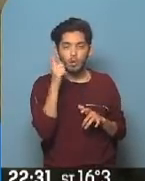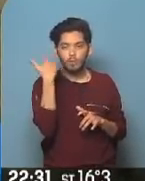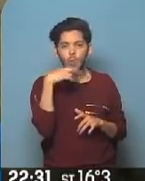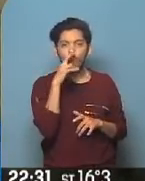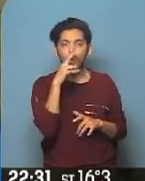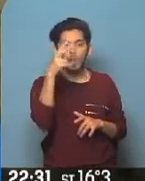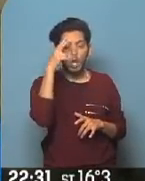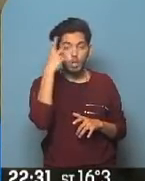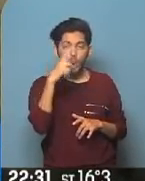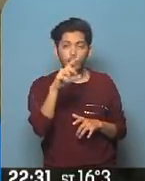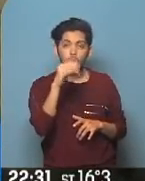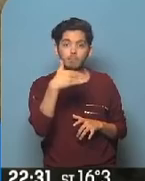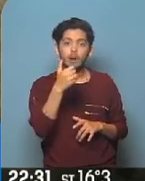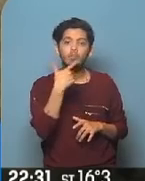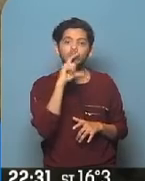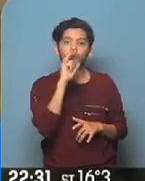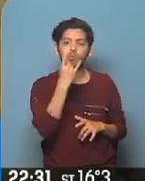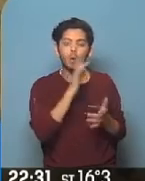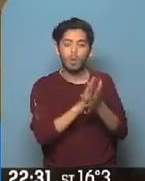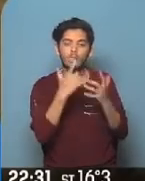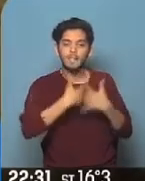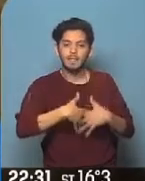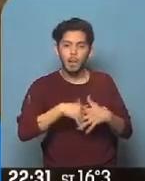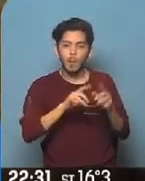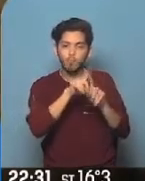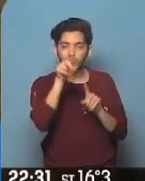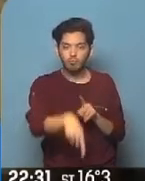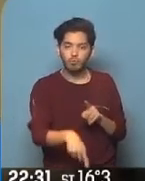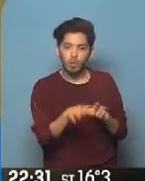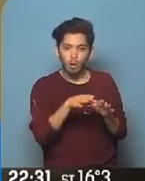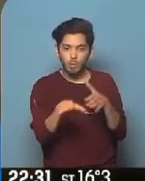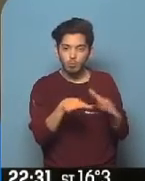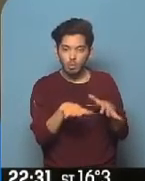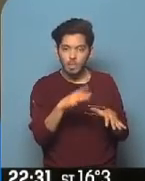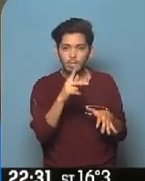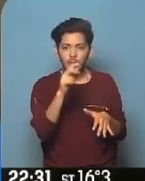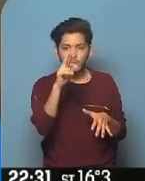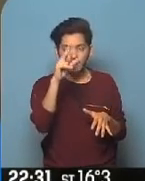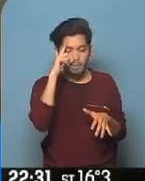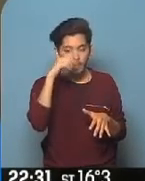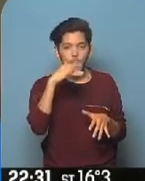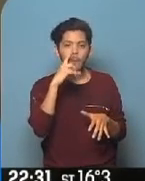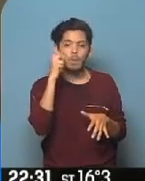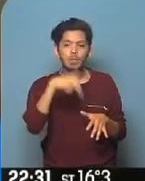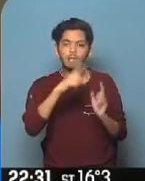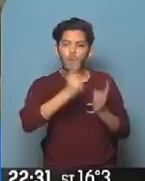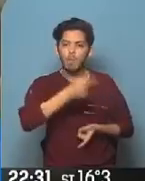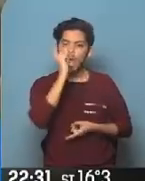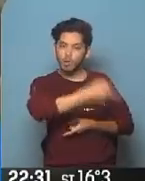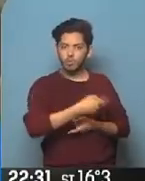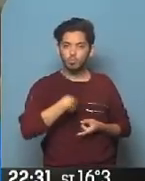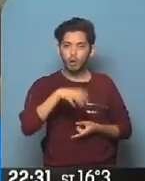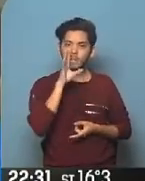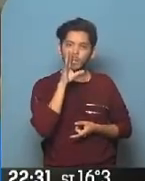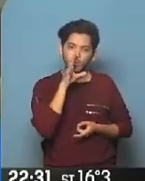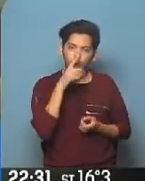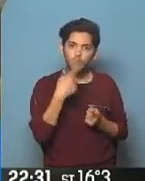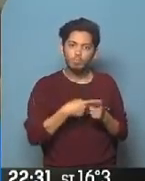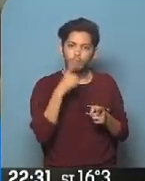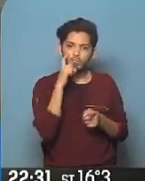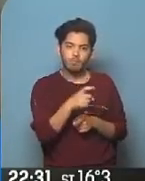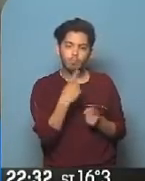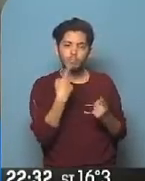Moscú realizó pruebas de nuevos sistemas de misiles balísticos móviles. Y el Kremlin también acusó a los estadounidenses de violarlo al establecer